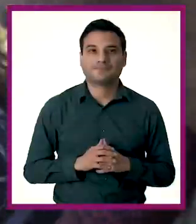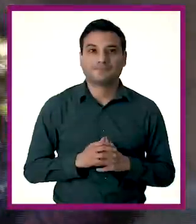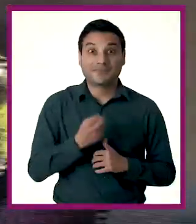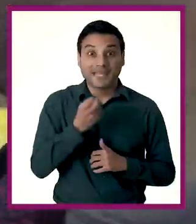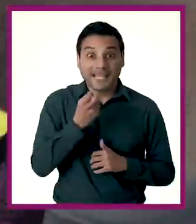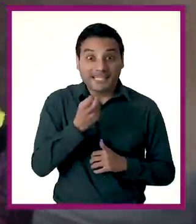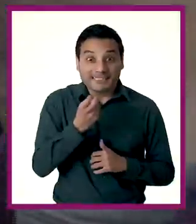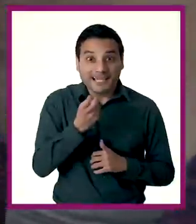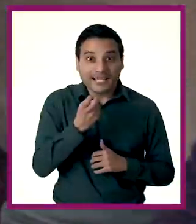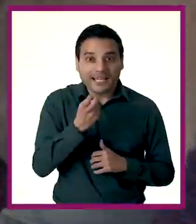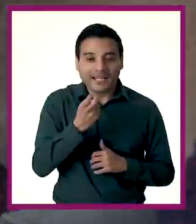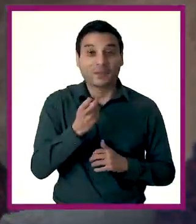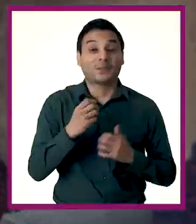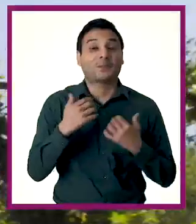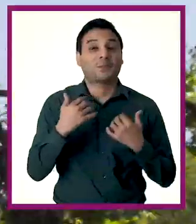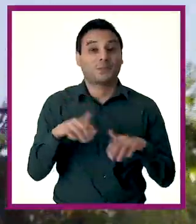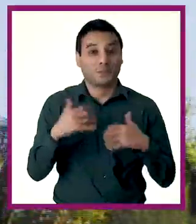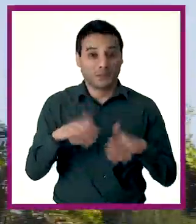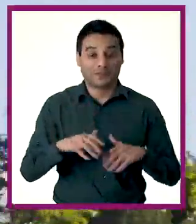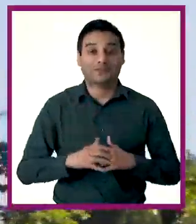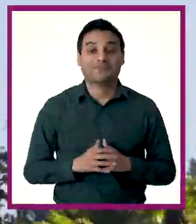Esta, uy.